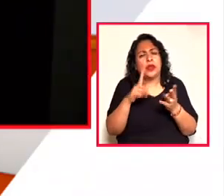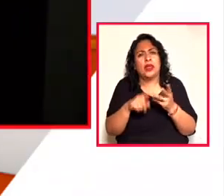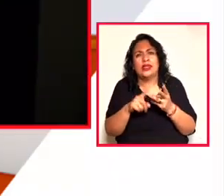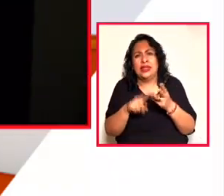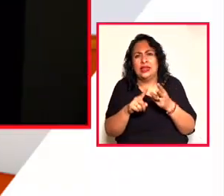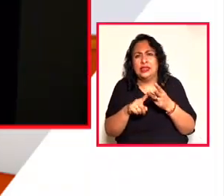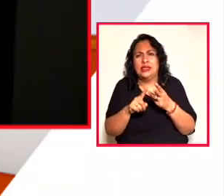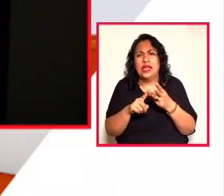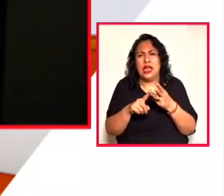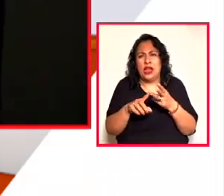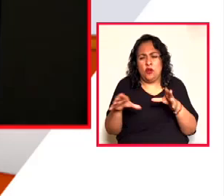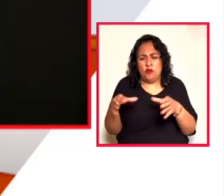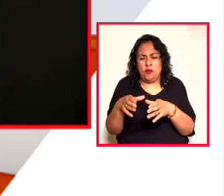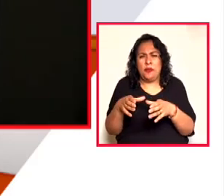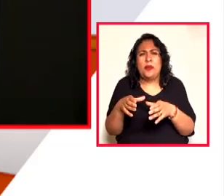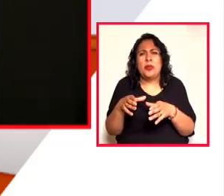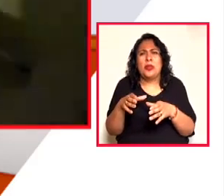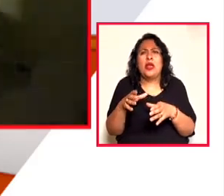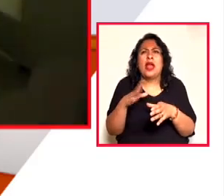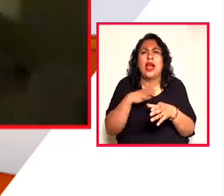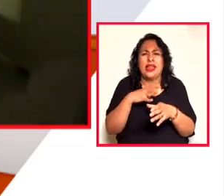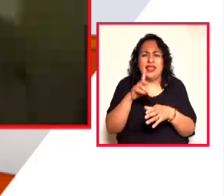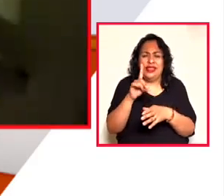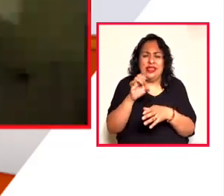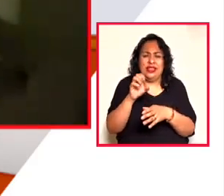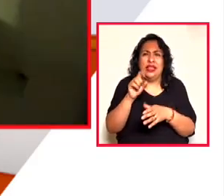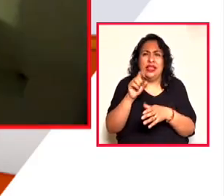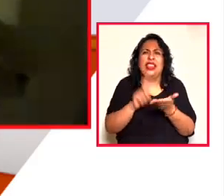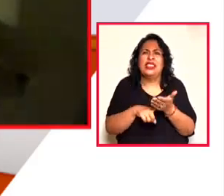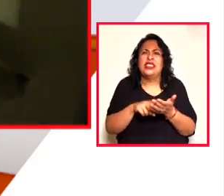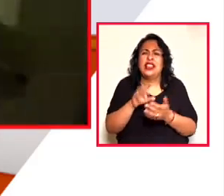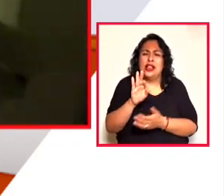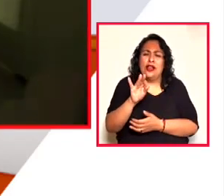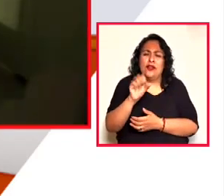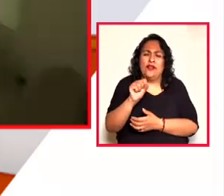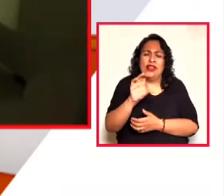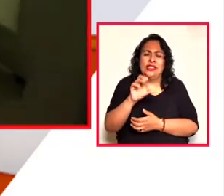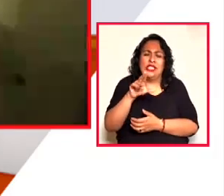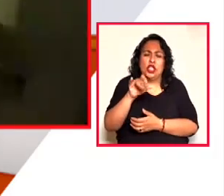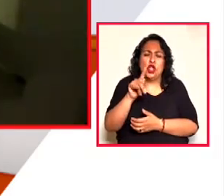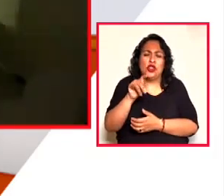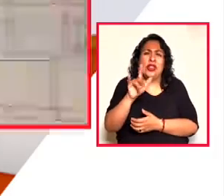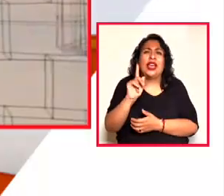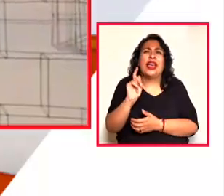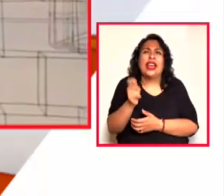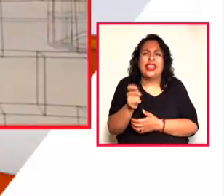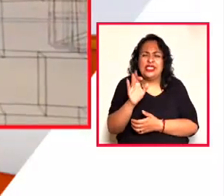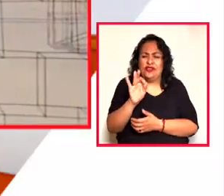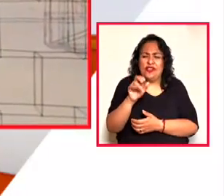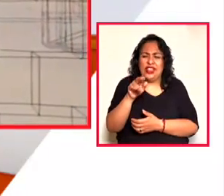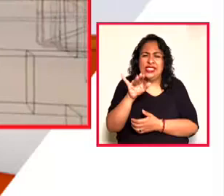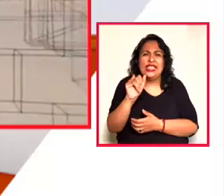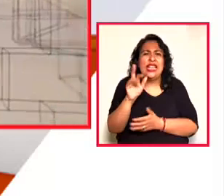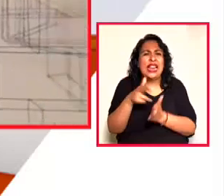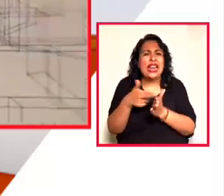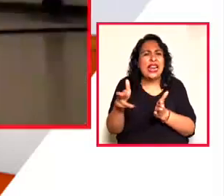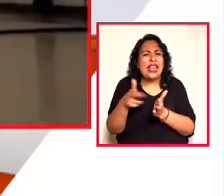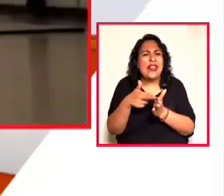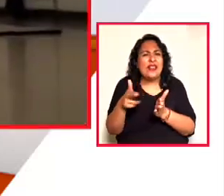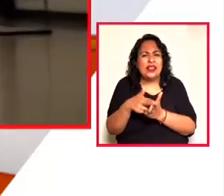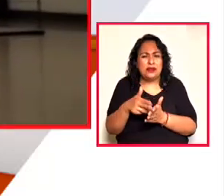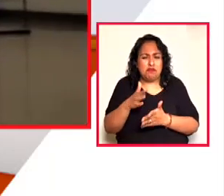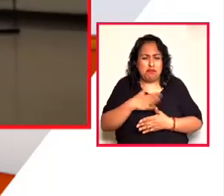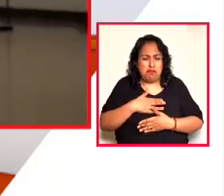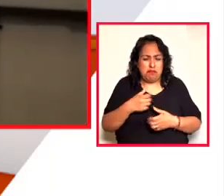este repositorio Desobediente es la fanzinoteca. Los fanzines son estas revistas autopublicadas por